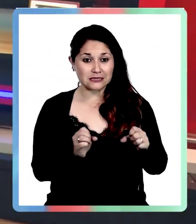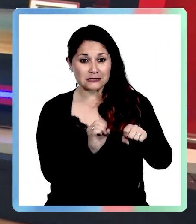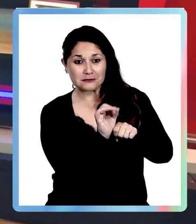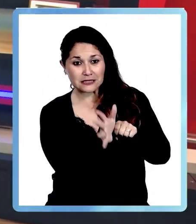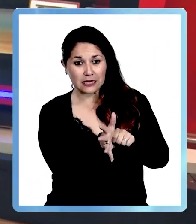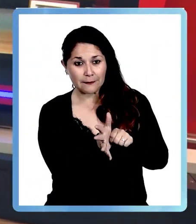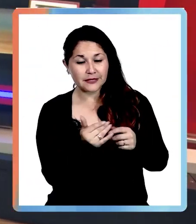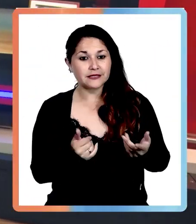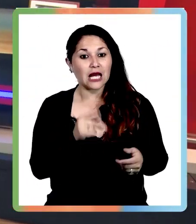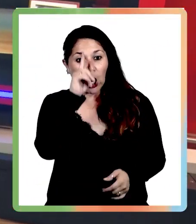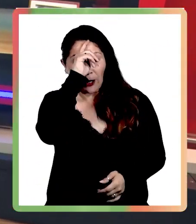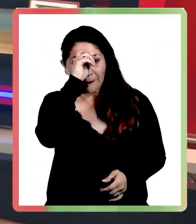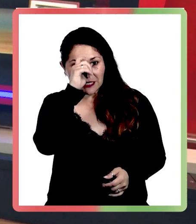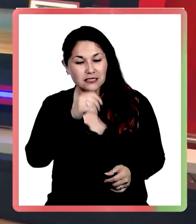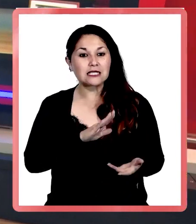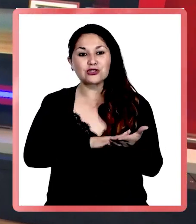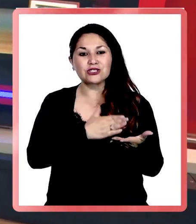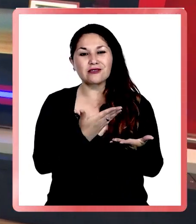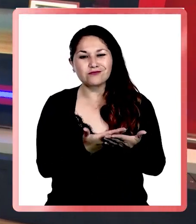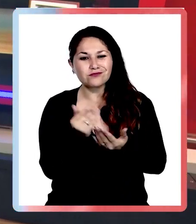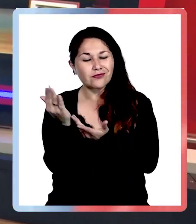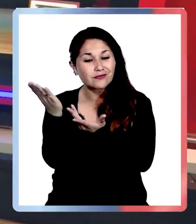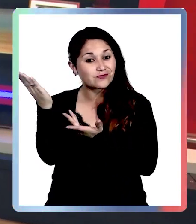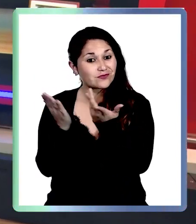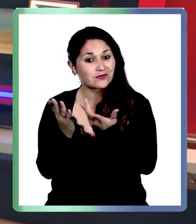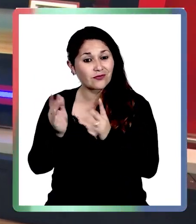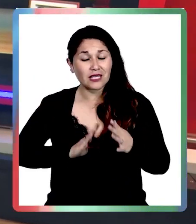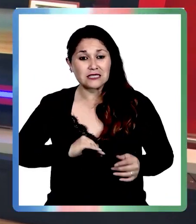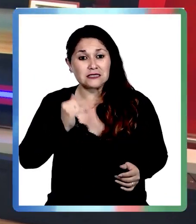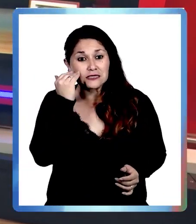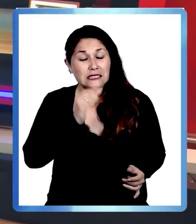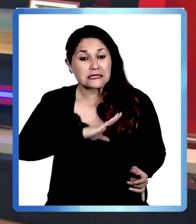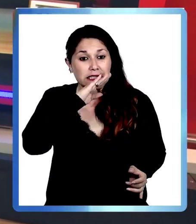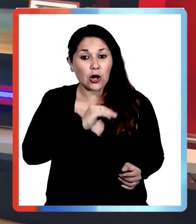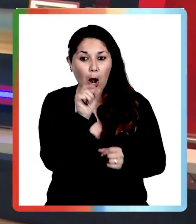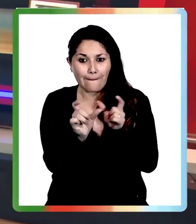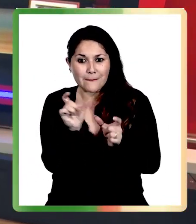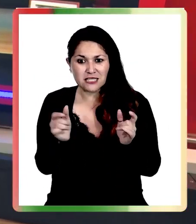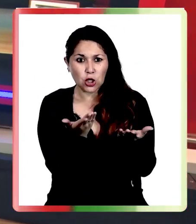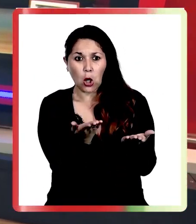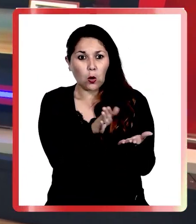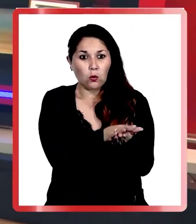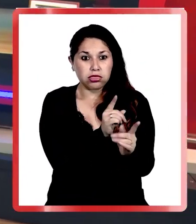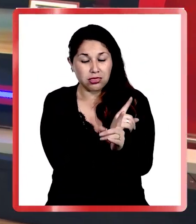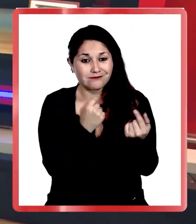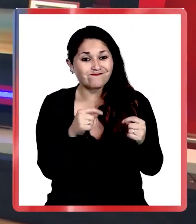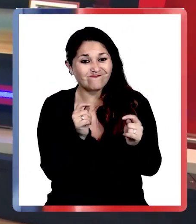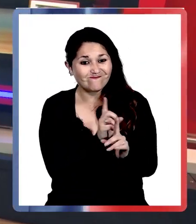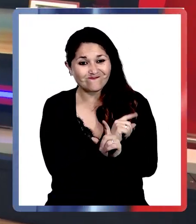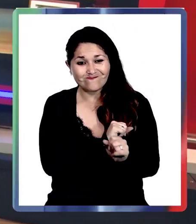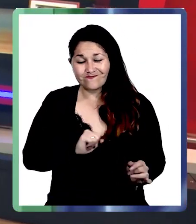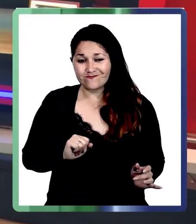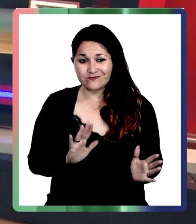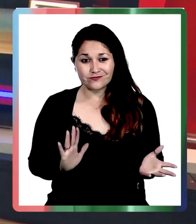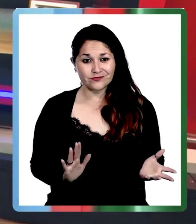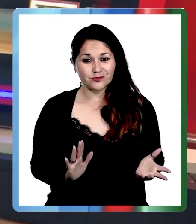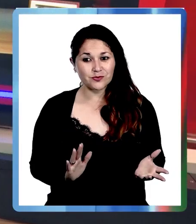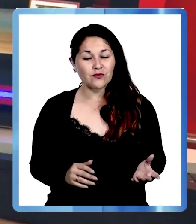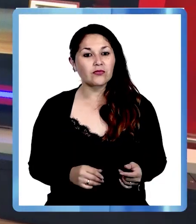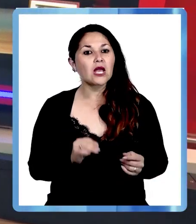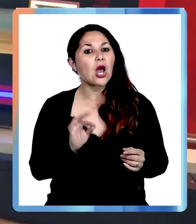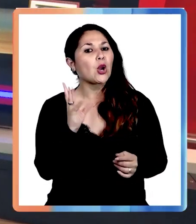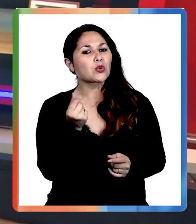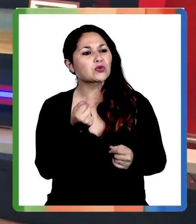la pandemia? Hospitales, sistema de salud completamente volcado prácticamente a salvarle la vida a miles de personas. Pero